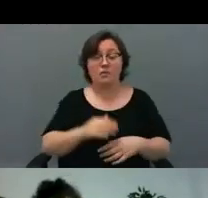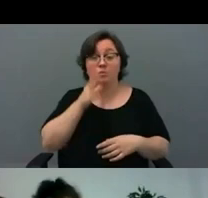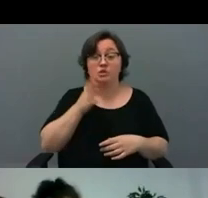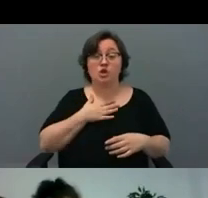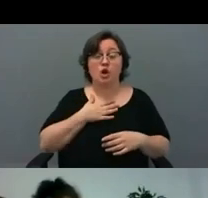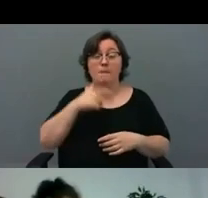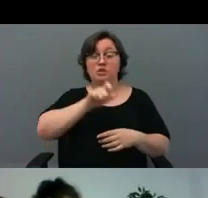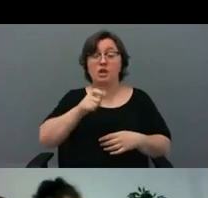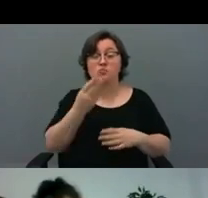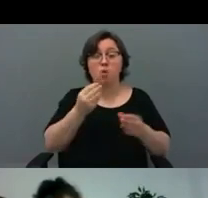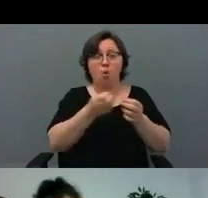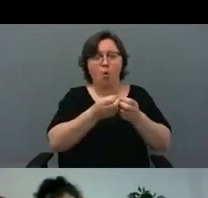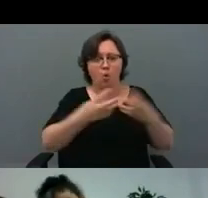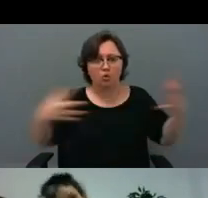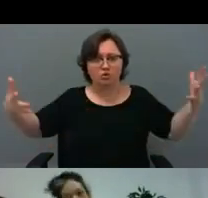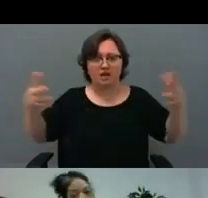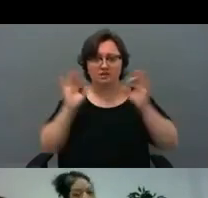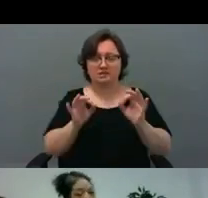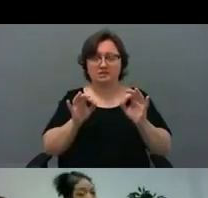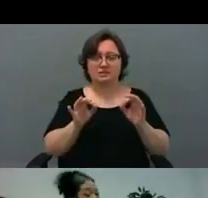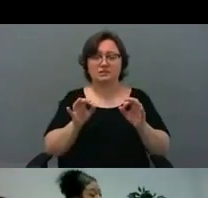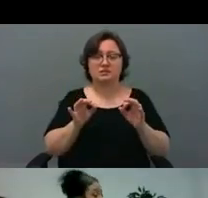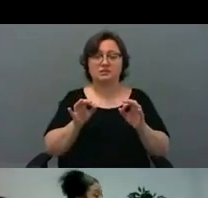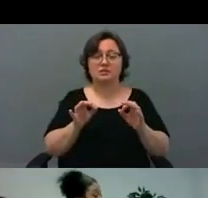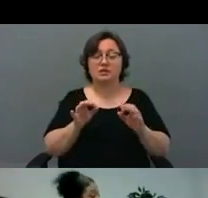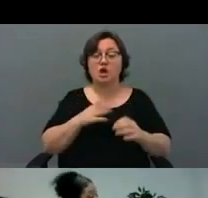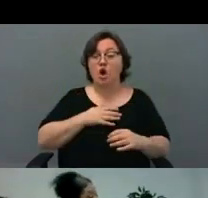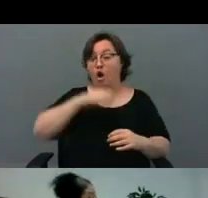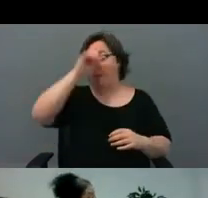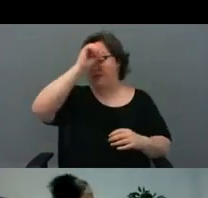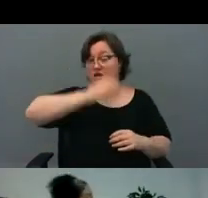somos muchos, tampoco podemos, yo creo que